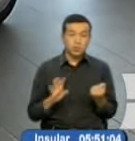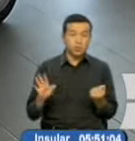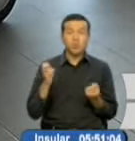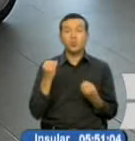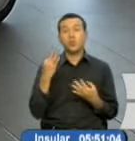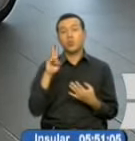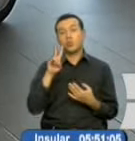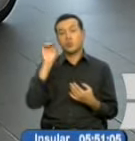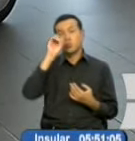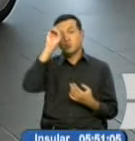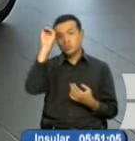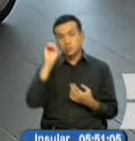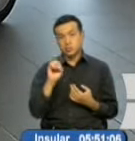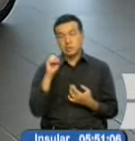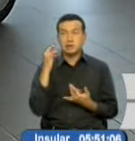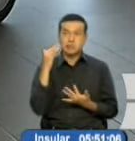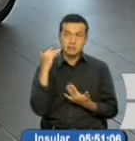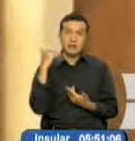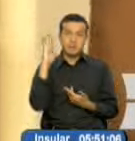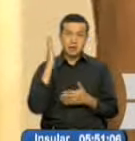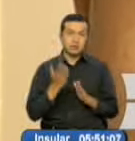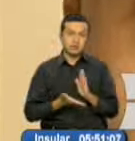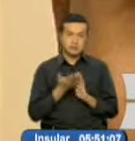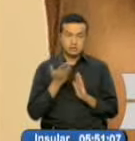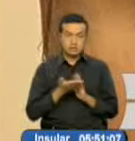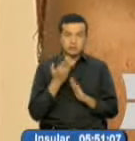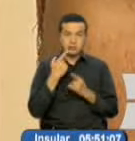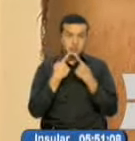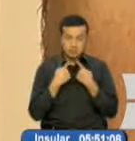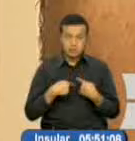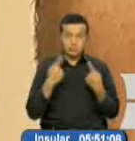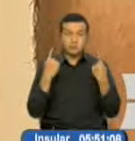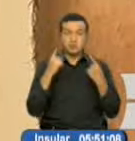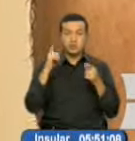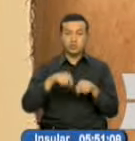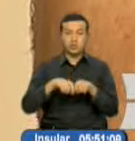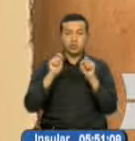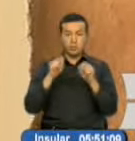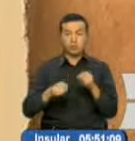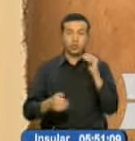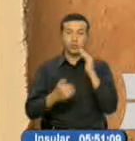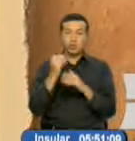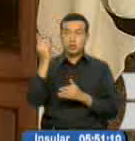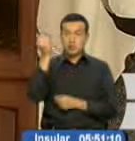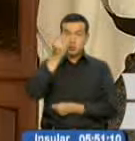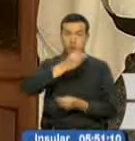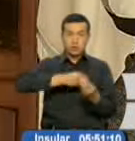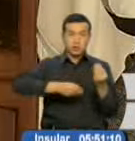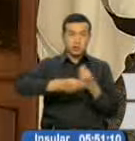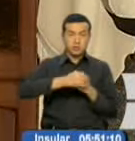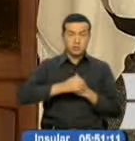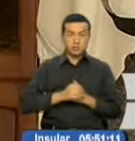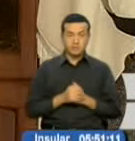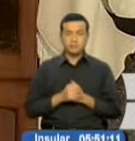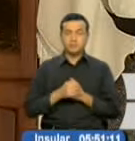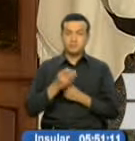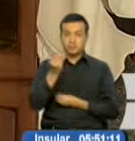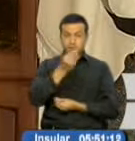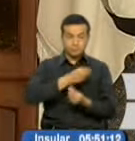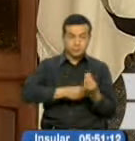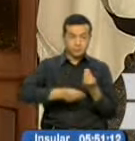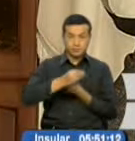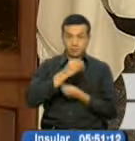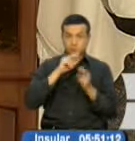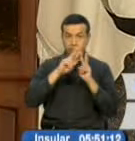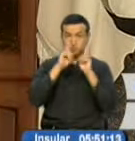del 2% y se espera aumente. Dice que además el convenio atrae nuevas inversiones. La primera de las inversiones derivadas de